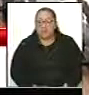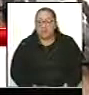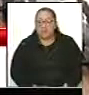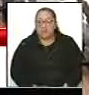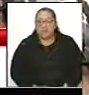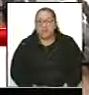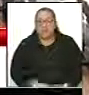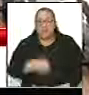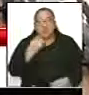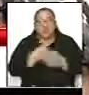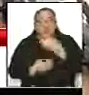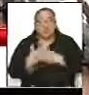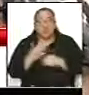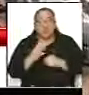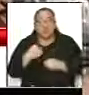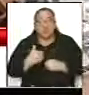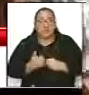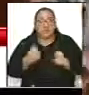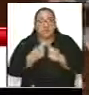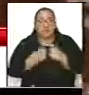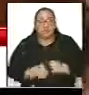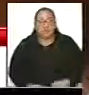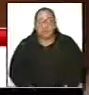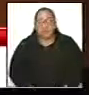Buenos días, señora congresista,